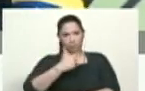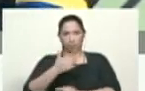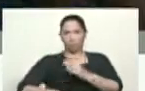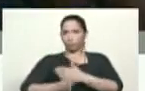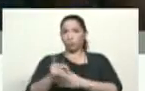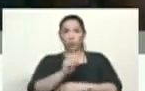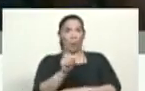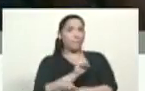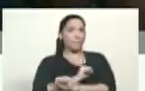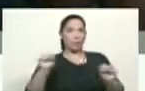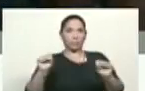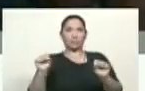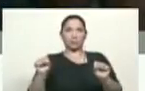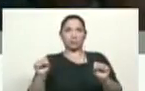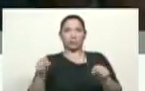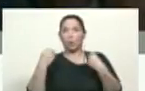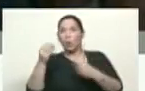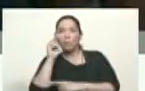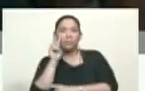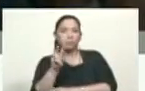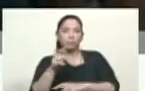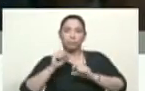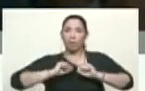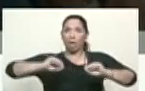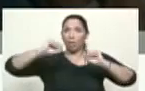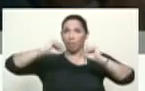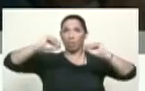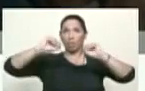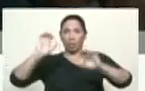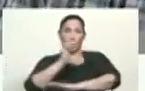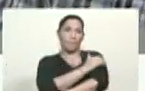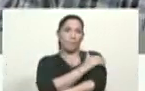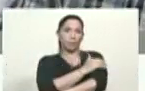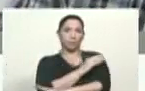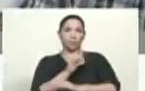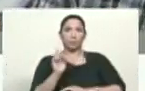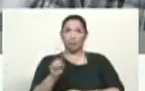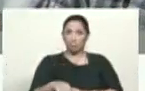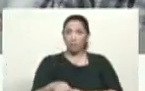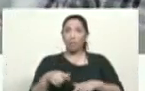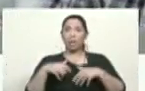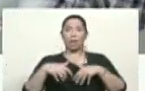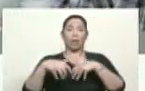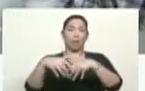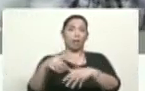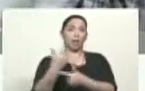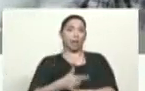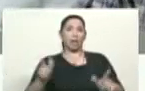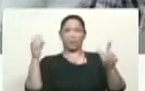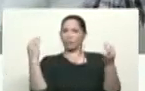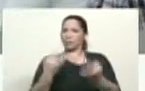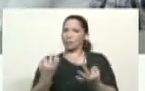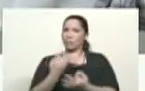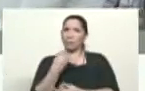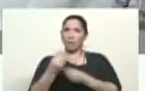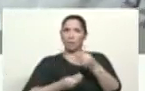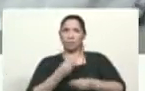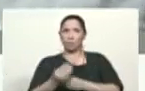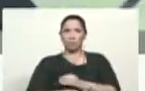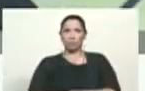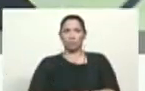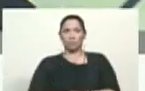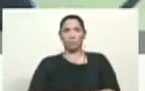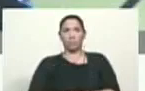permitir, como vimos en las manifestaciones de la oposición, que también marchó libremente, como siempre ha hecho.